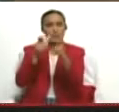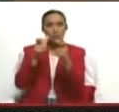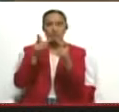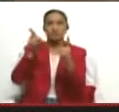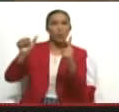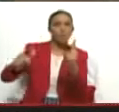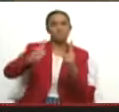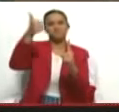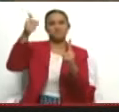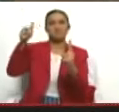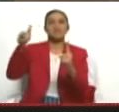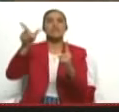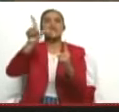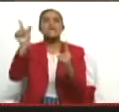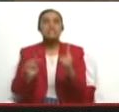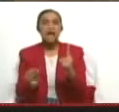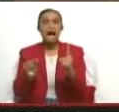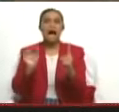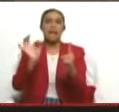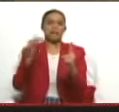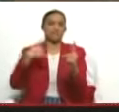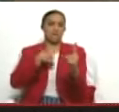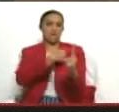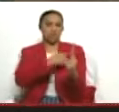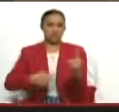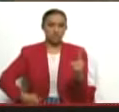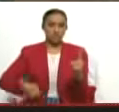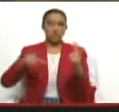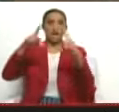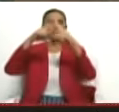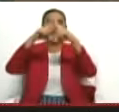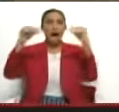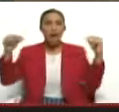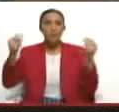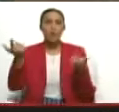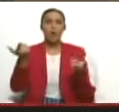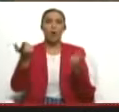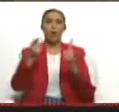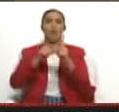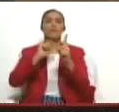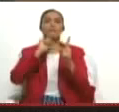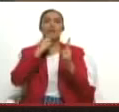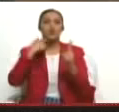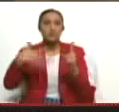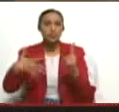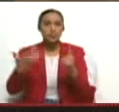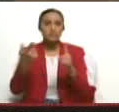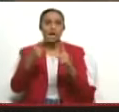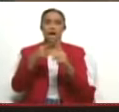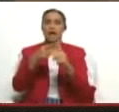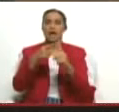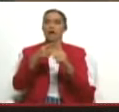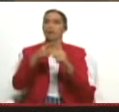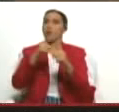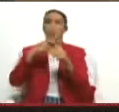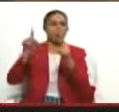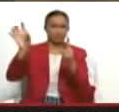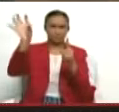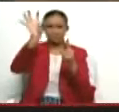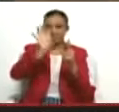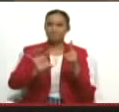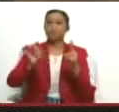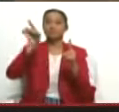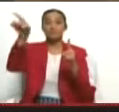de China de Japón de Rusia de X país y